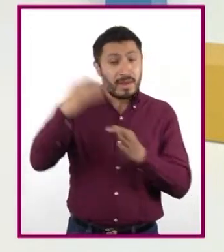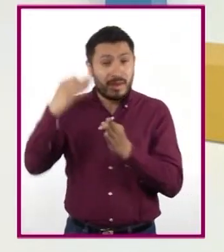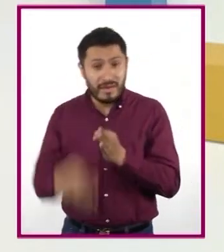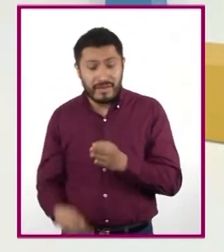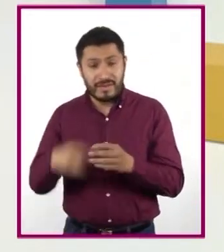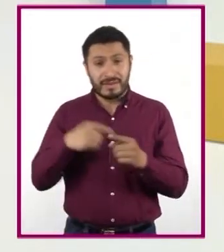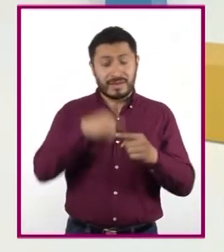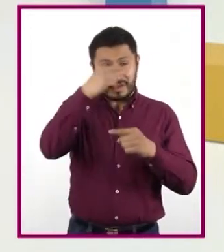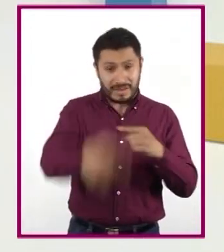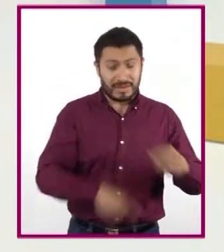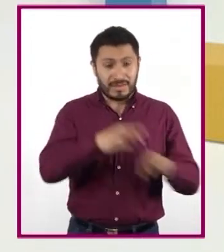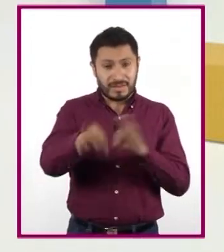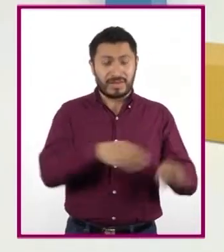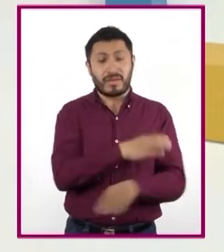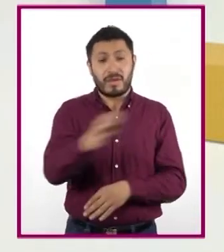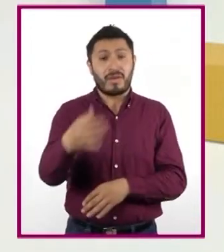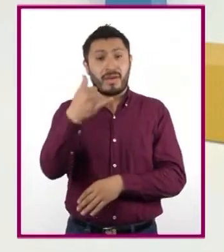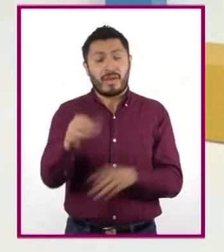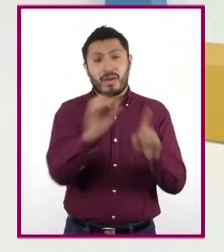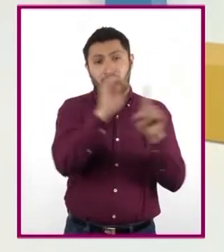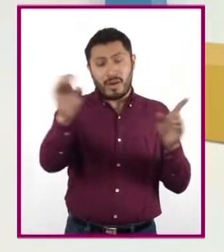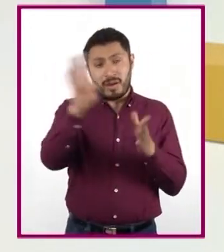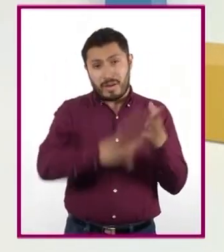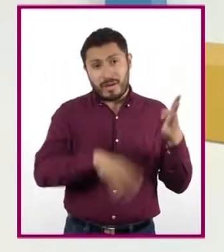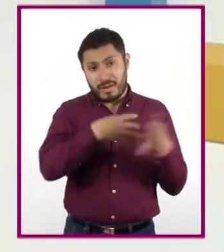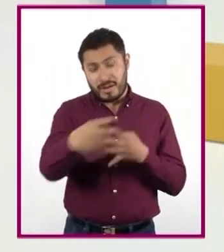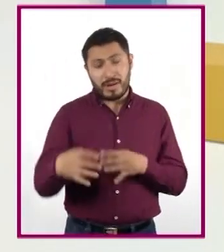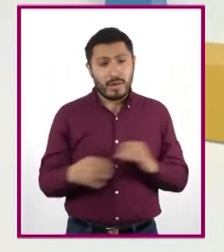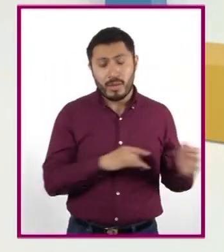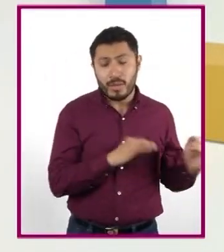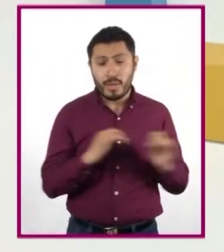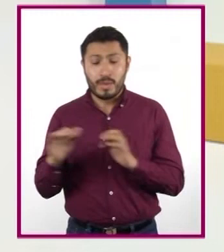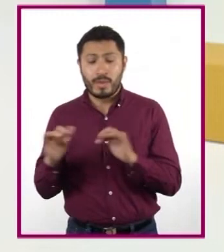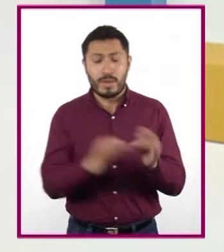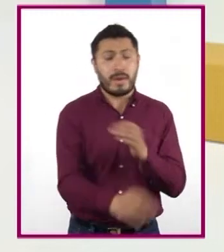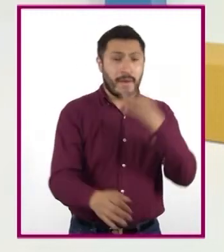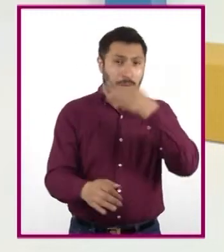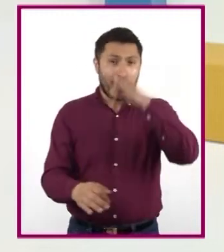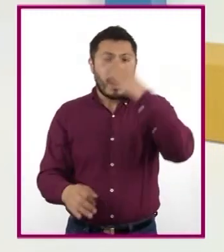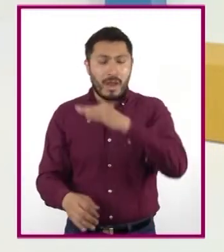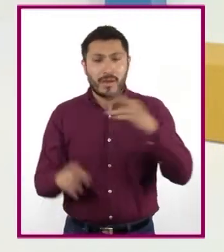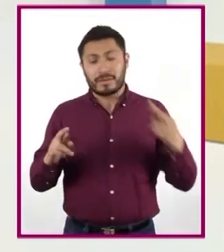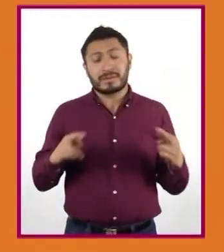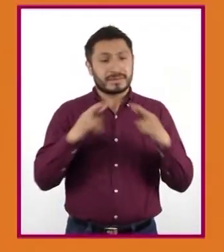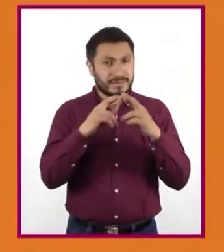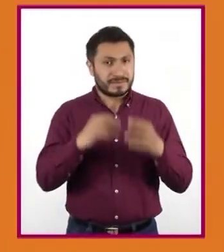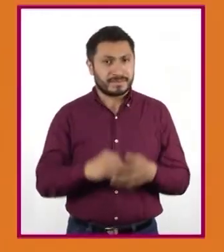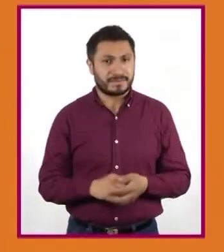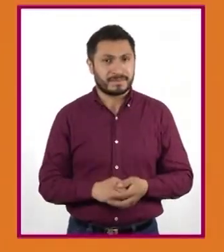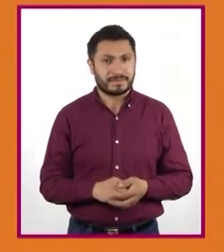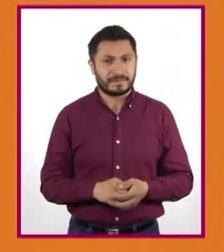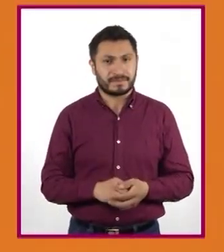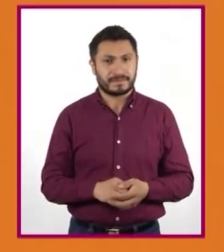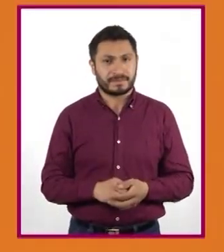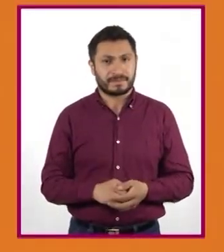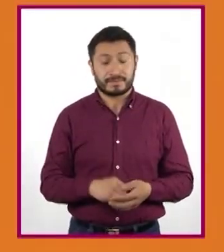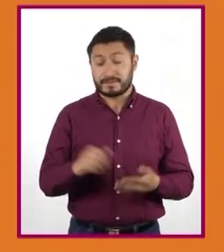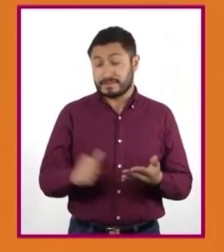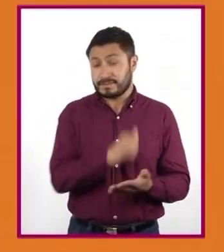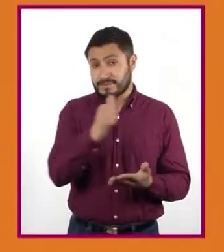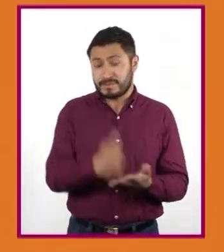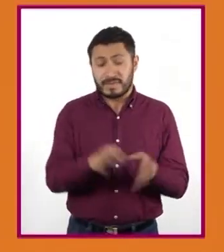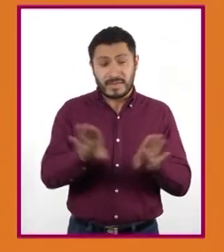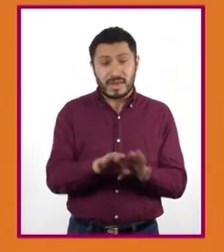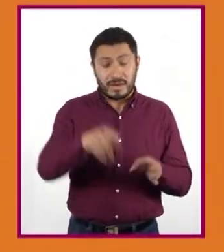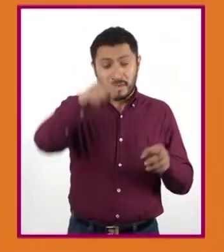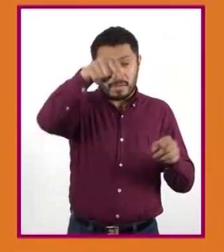del ciclo agrícola y organizar el calendario de peregrinaciones y festividades religiosas. La ciudad fue trazada